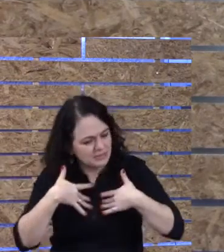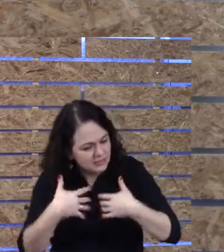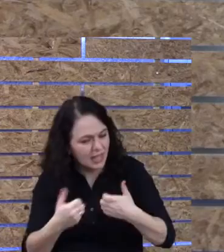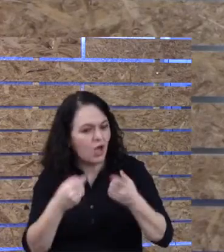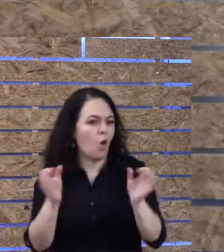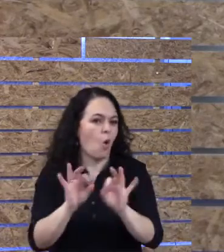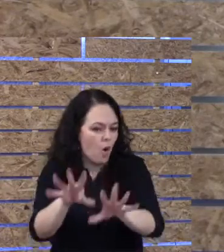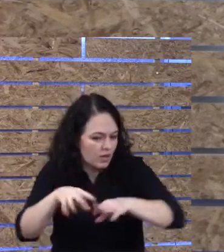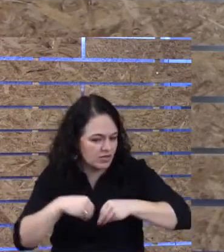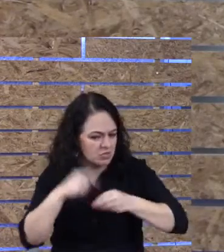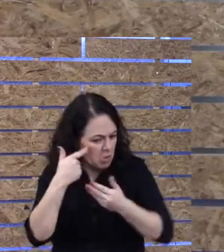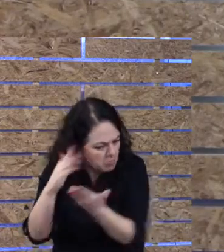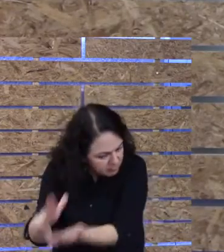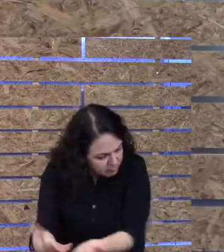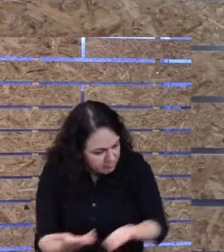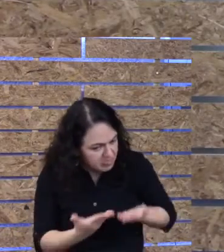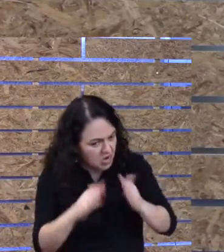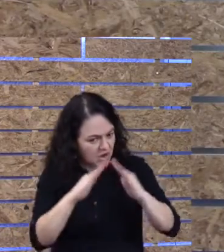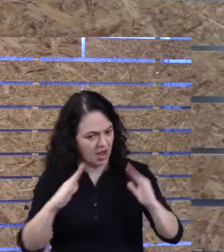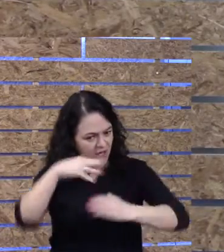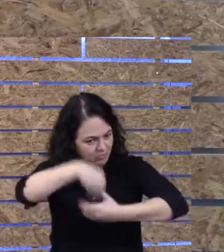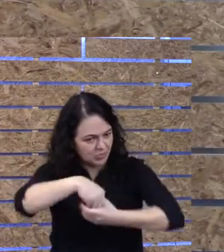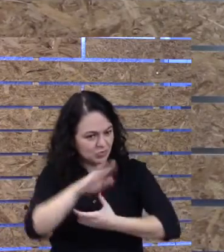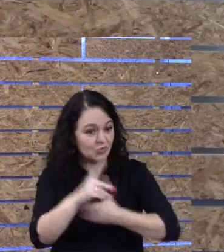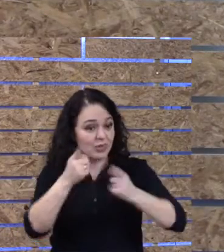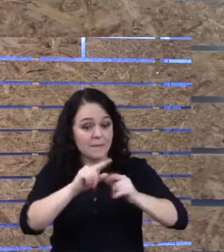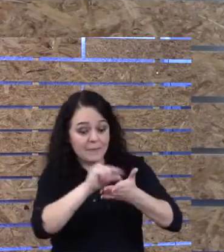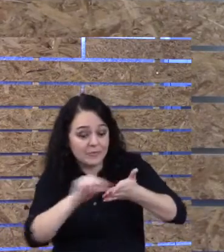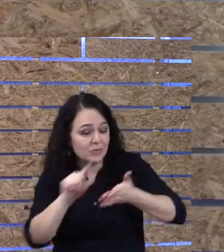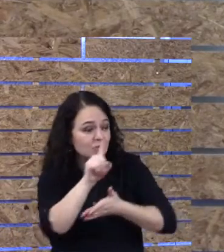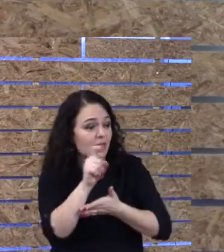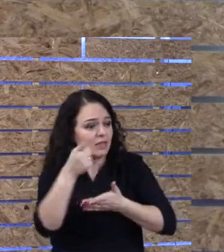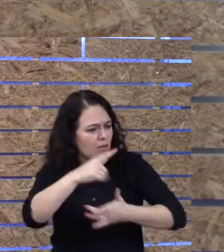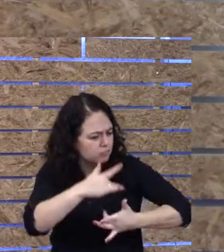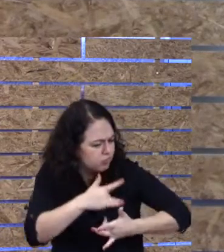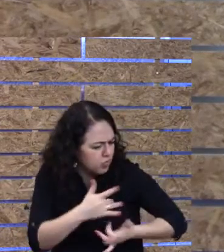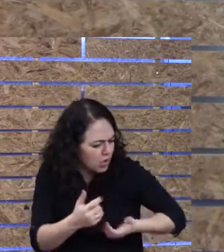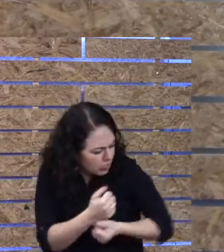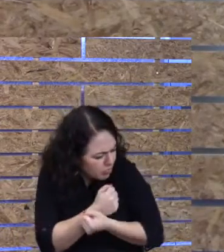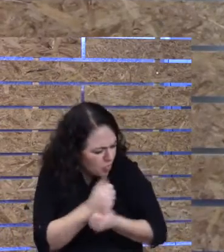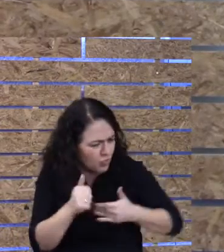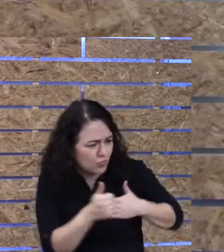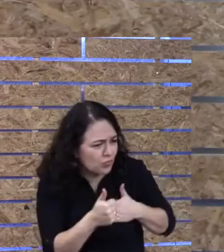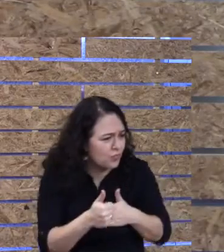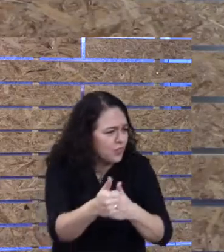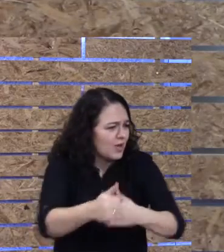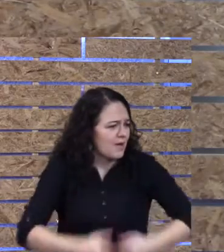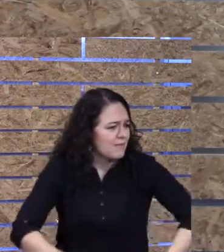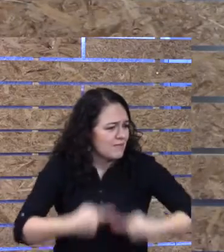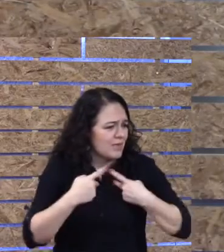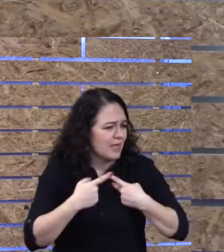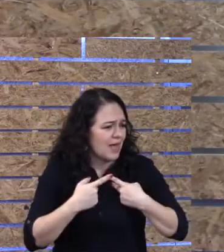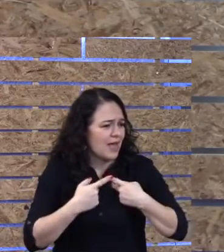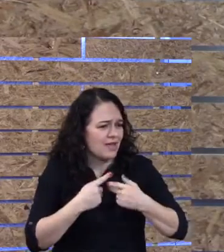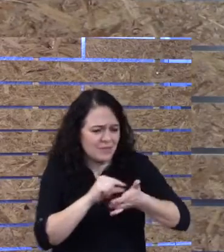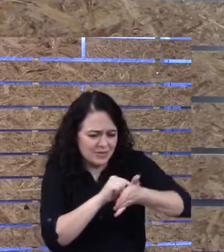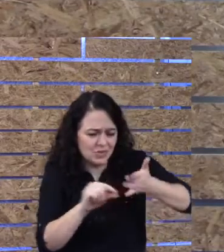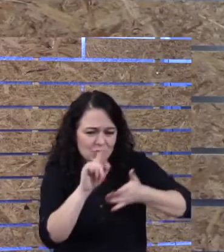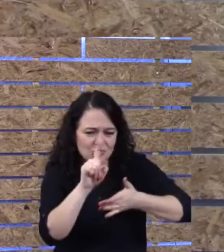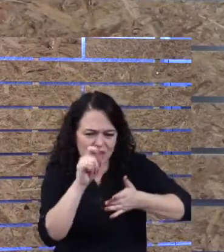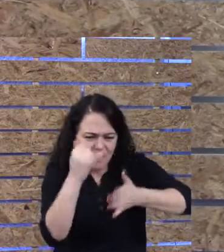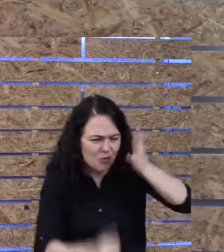hospitalidad. Verso 6 trae bondad y amor para guiarnos en nuestra vida. Y al final del verso